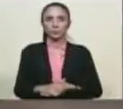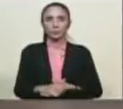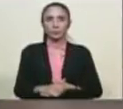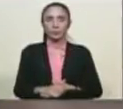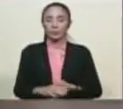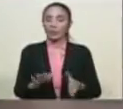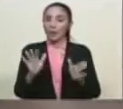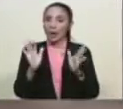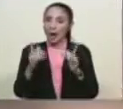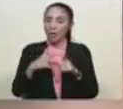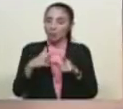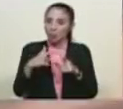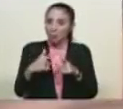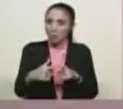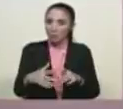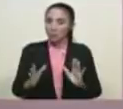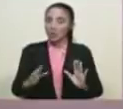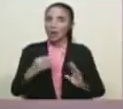Entonces Rex Tillerson